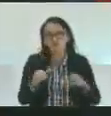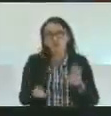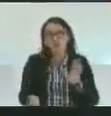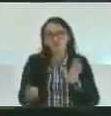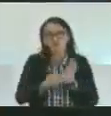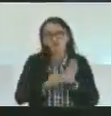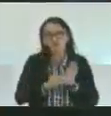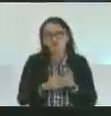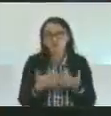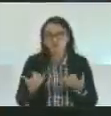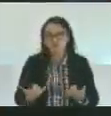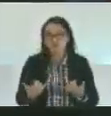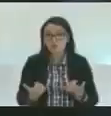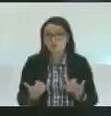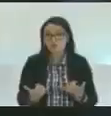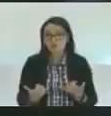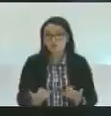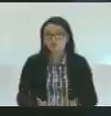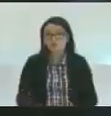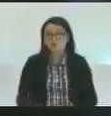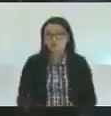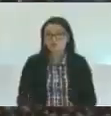hoy.